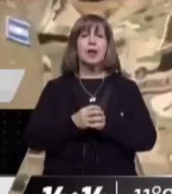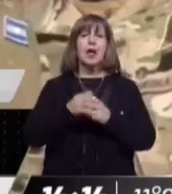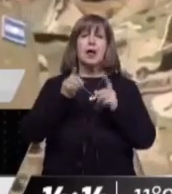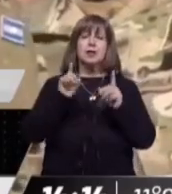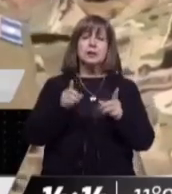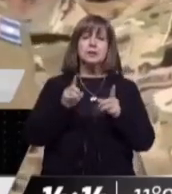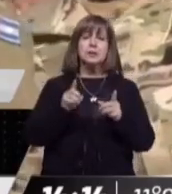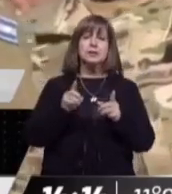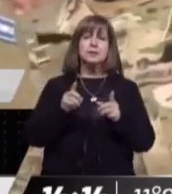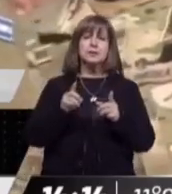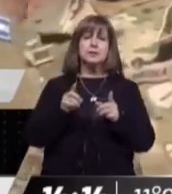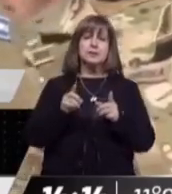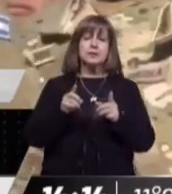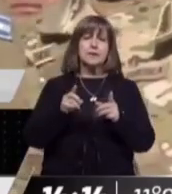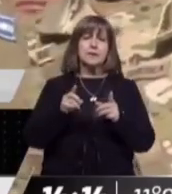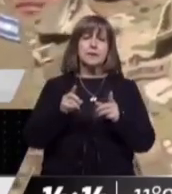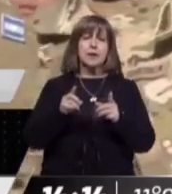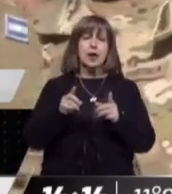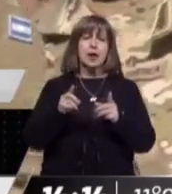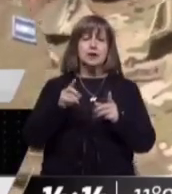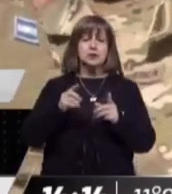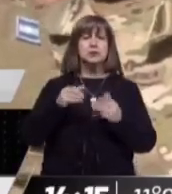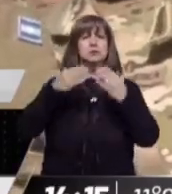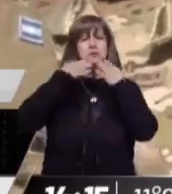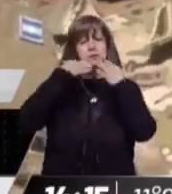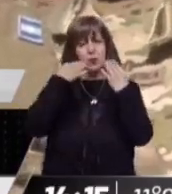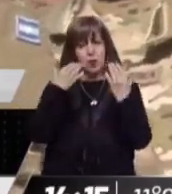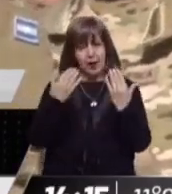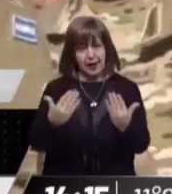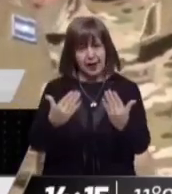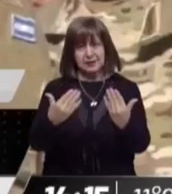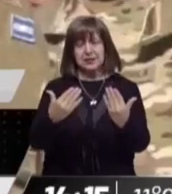Y también es un agradecimiento.